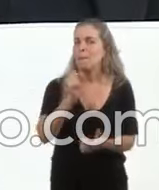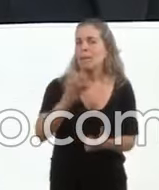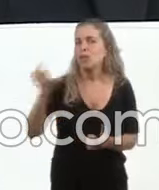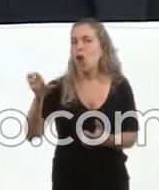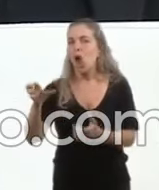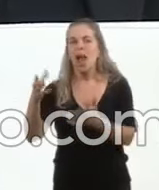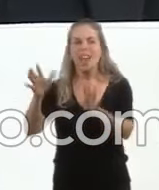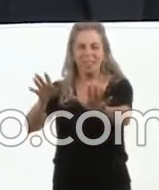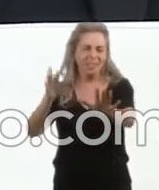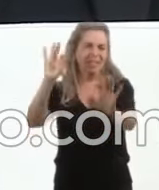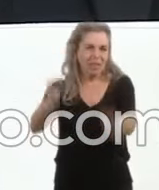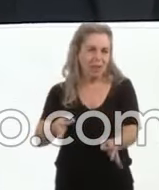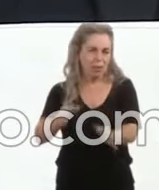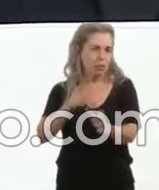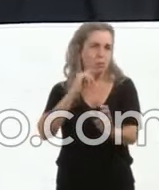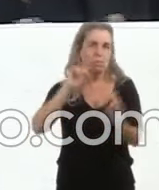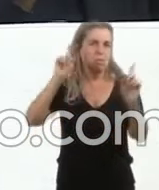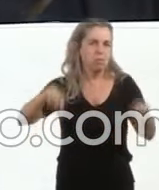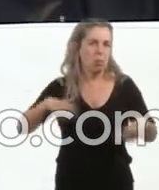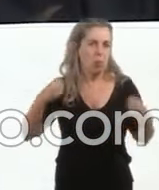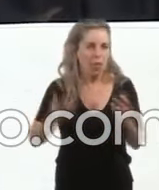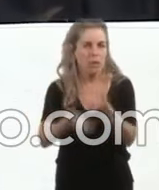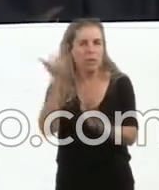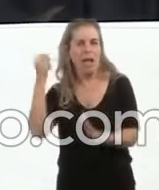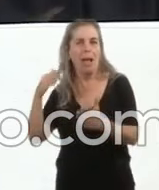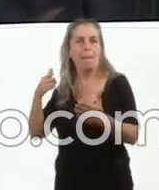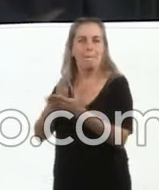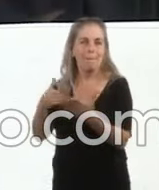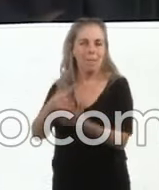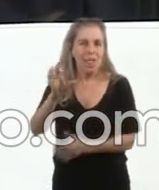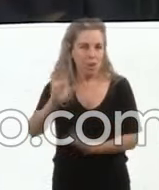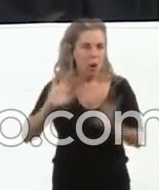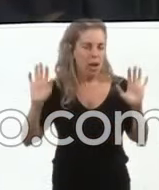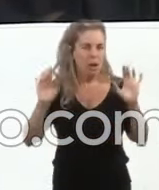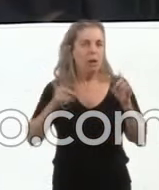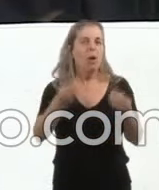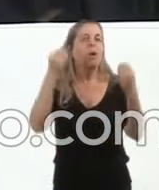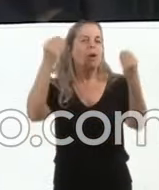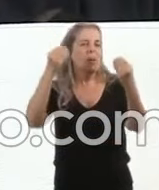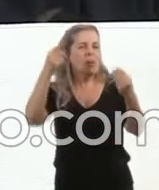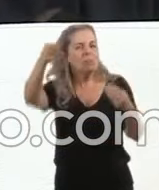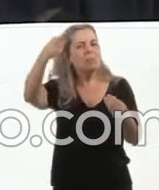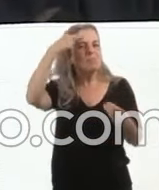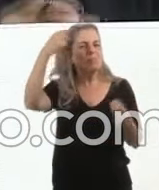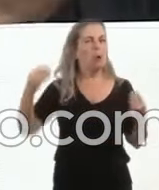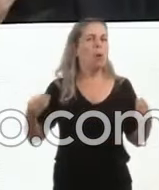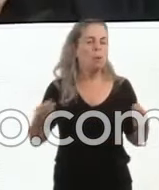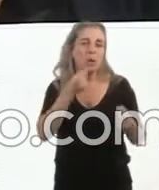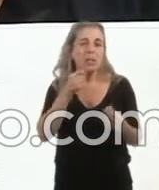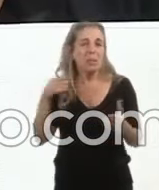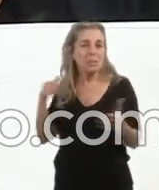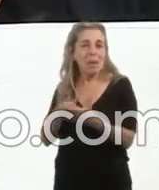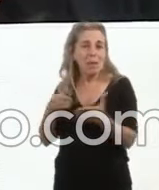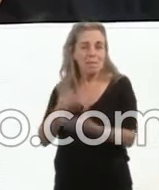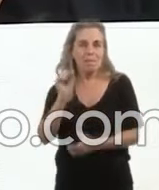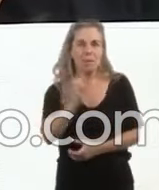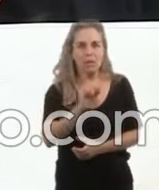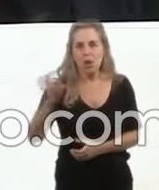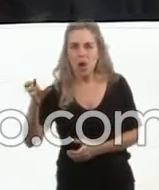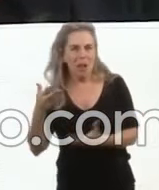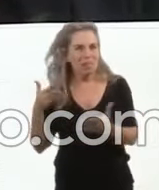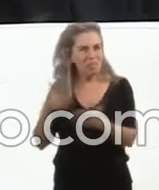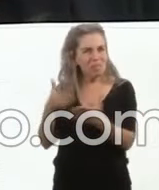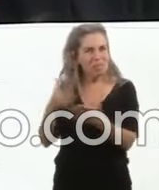tengas que gastarte con esa explicación de no se sabe cuándo va a ser y cómo sería la forma de crecer Con el cepo cambiario en estas